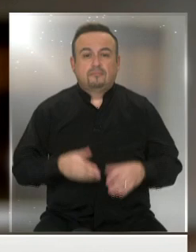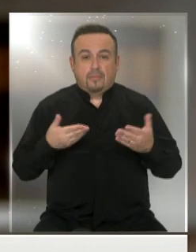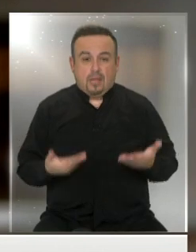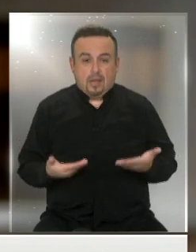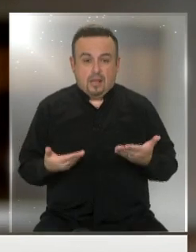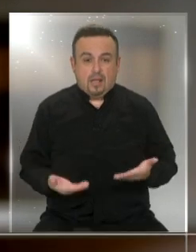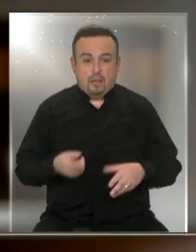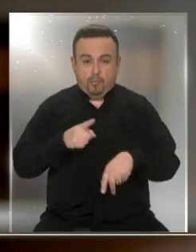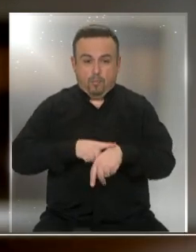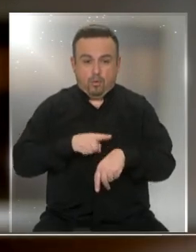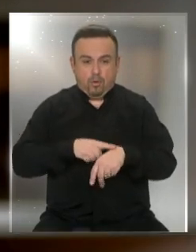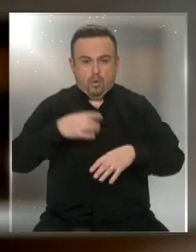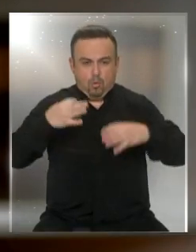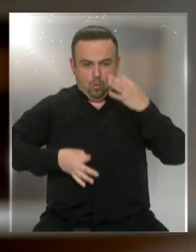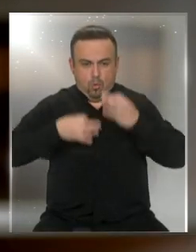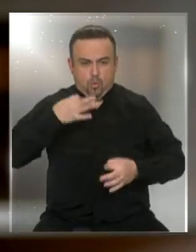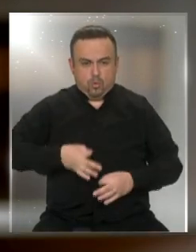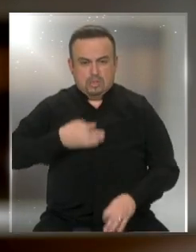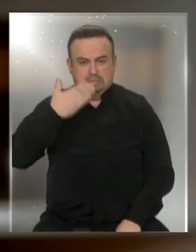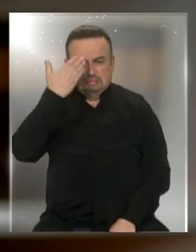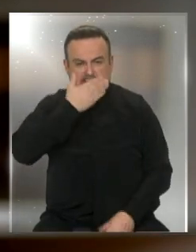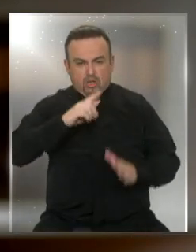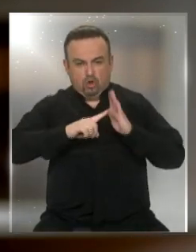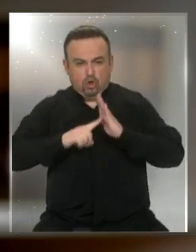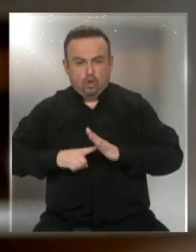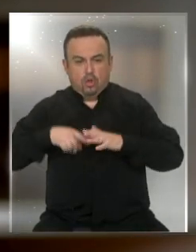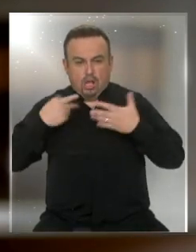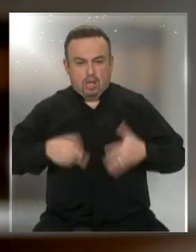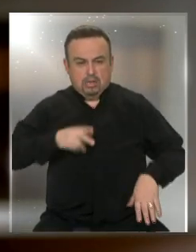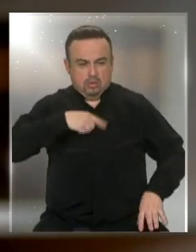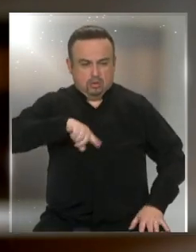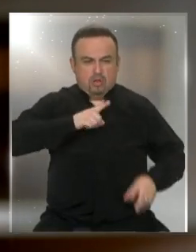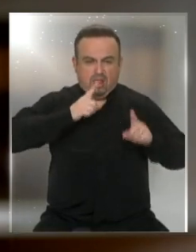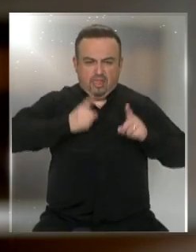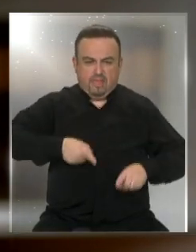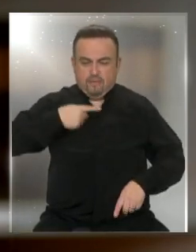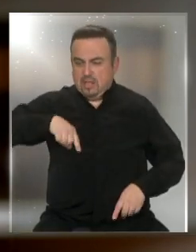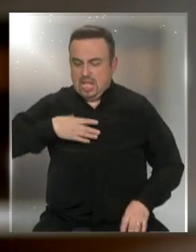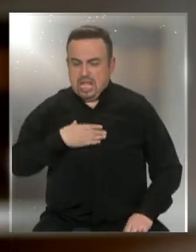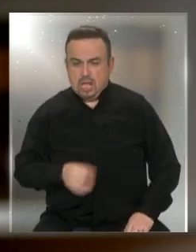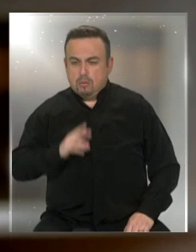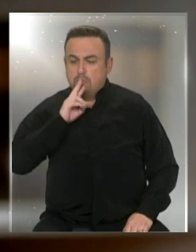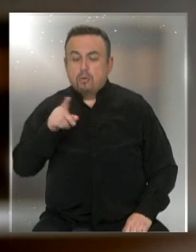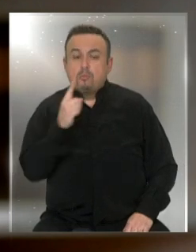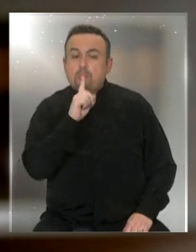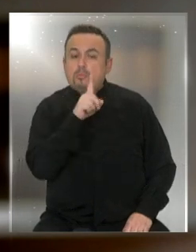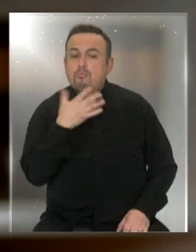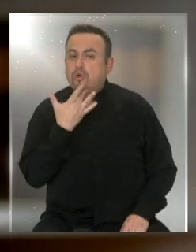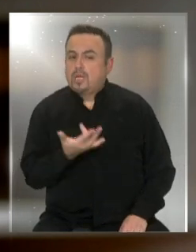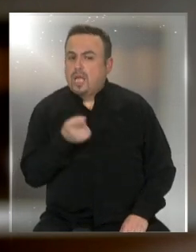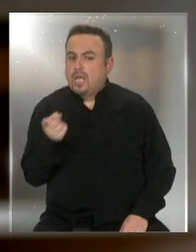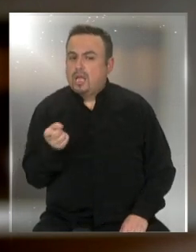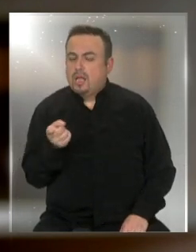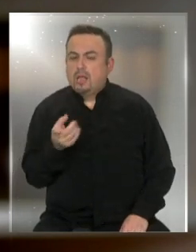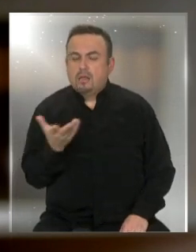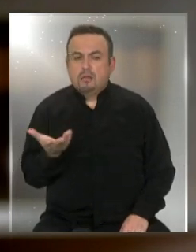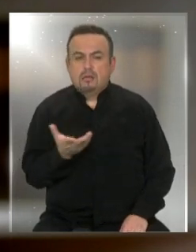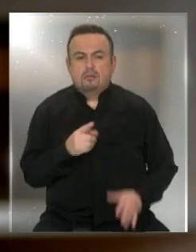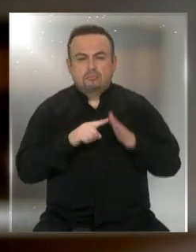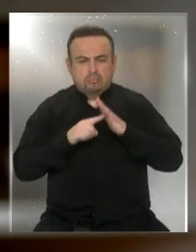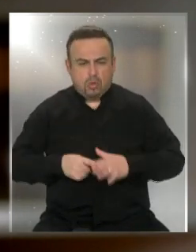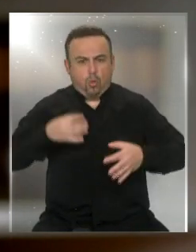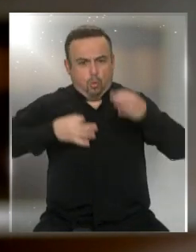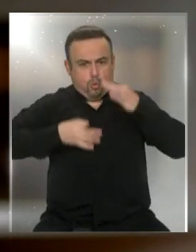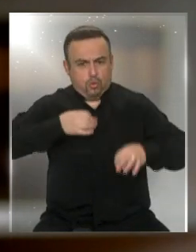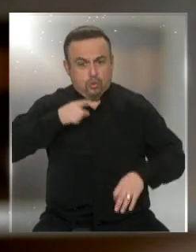Ahora es el momento de la justicia racial. Esa es la respuesta que tenemos que dar a nuestros hijos cuando pregunten por qué. Porque cuando haya